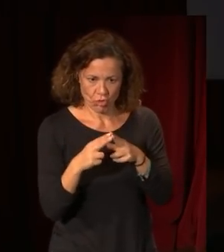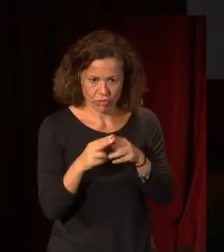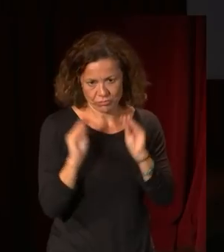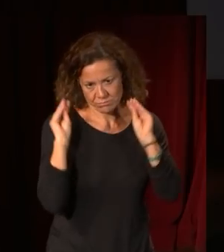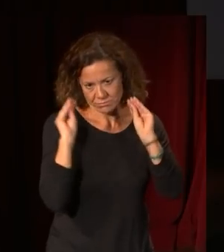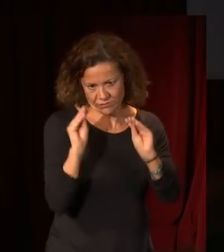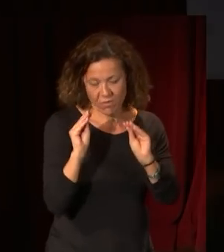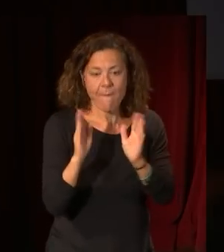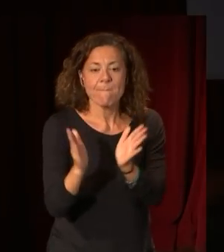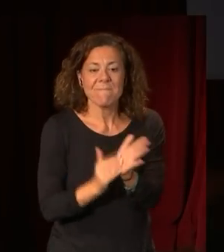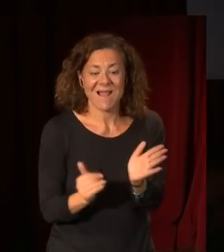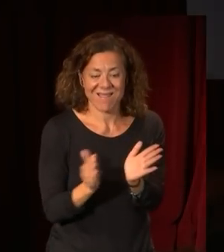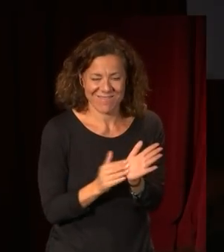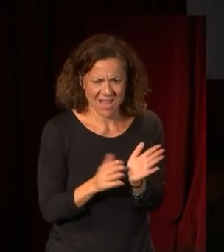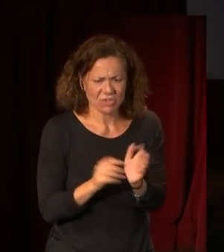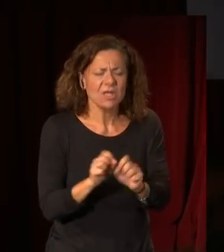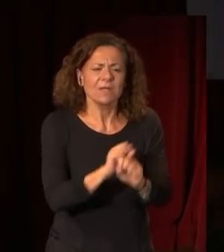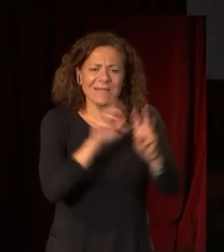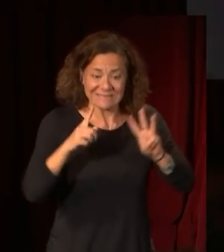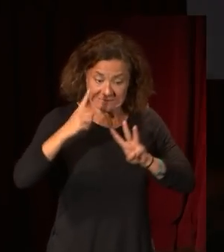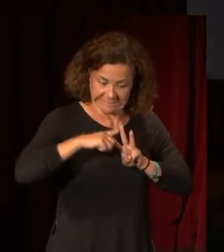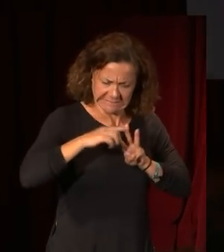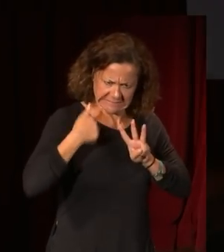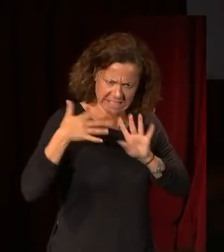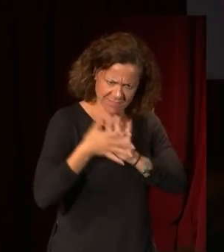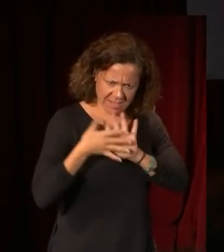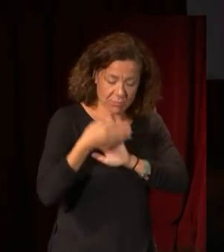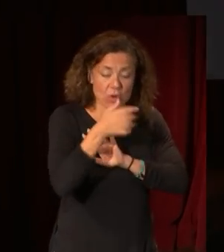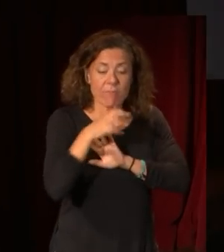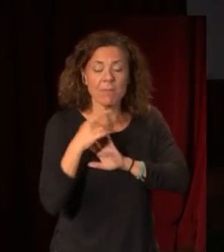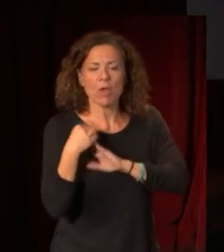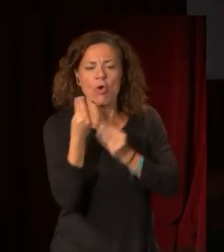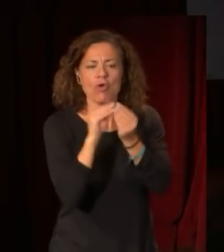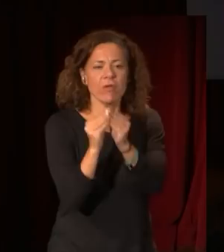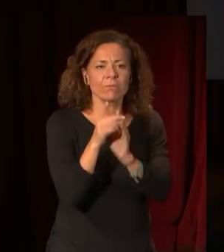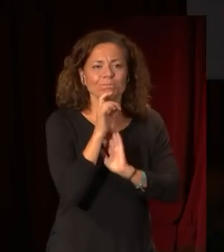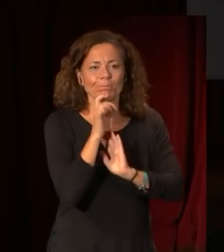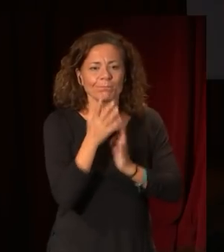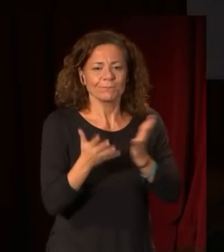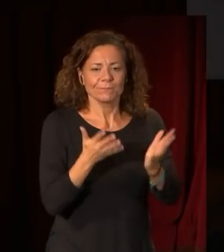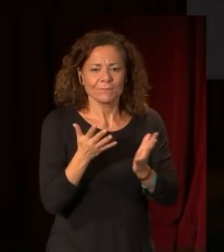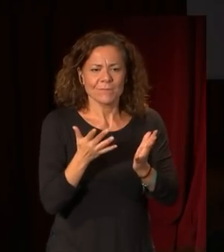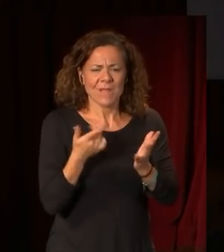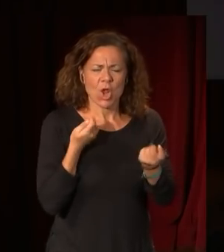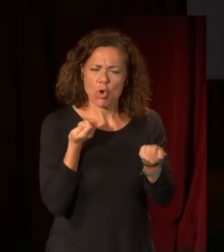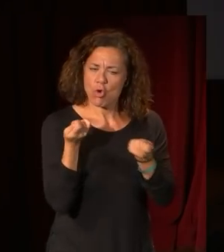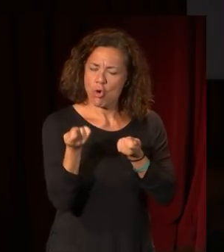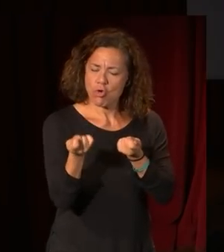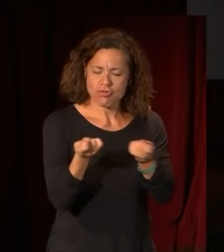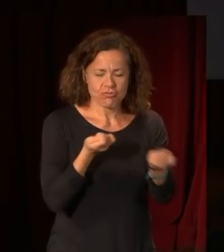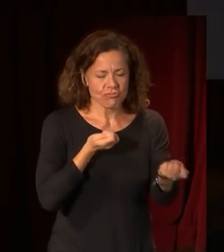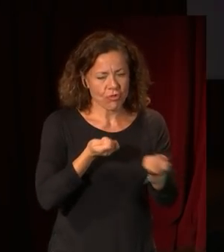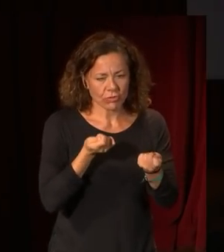valencianos nos ocuparemos de esta tabla central sobre la que bermejo actuó de una manera muy controlado de una manera muy